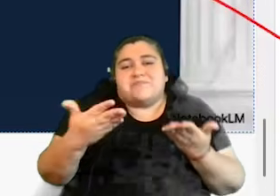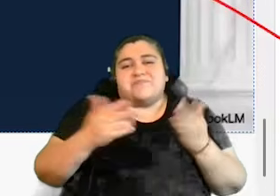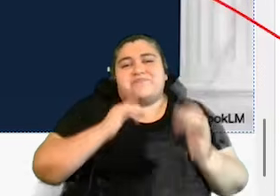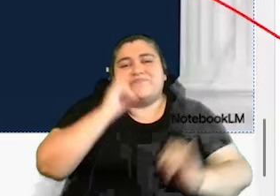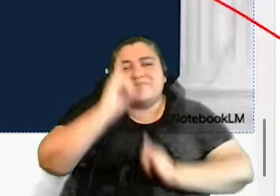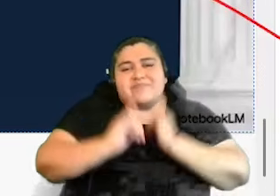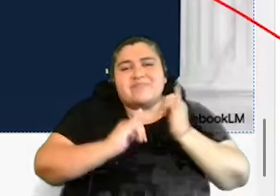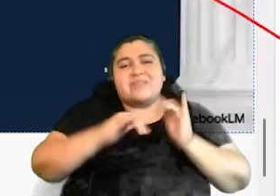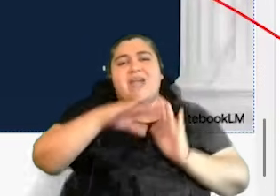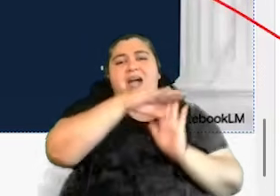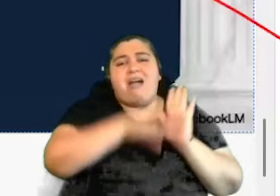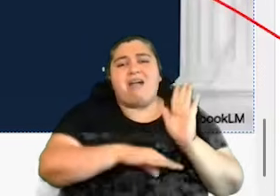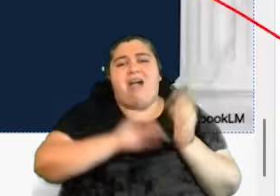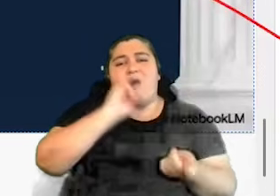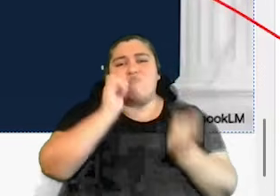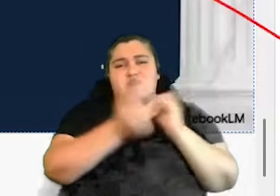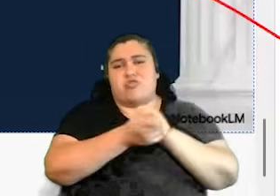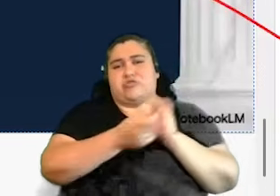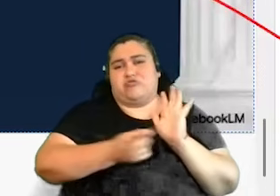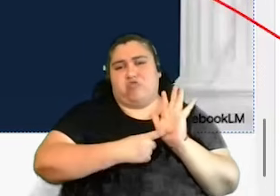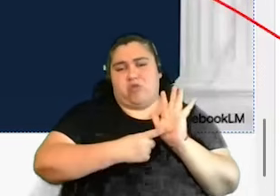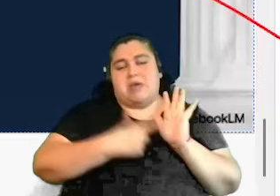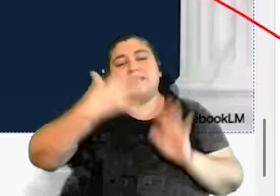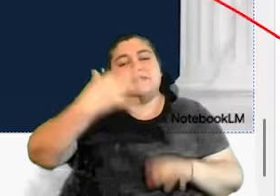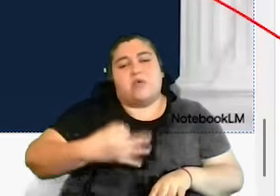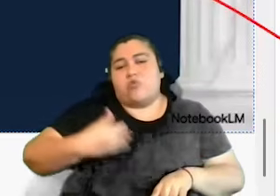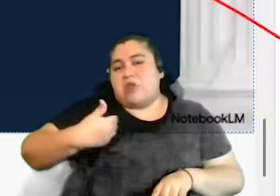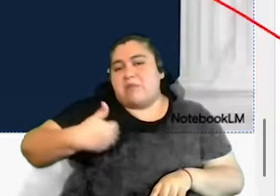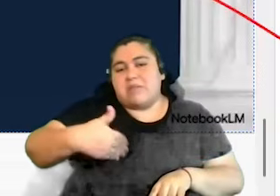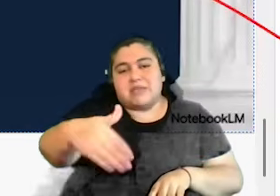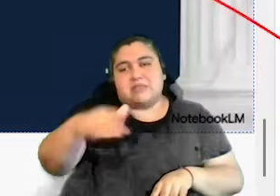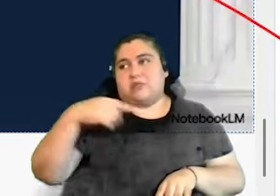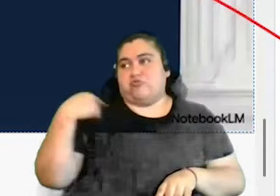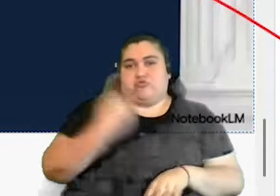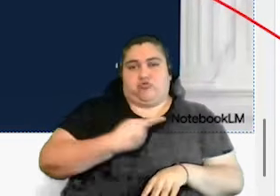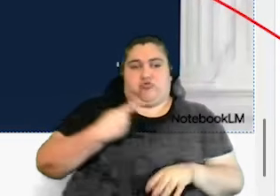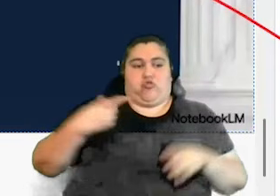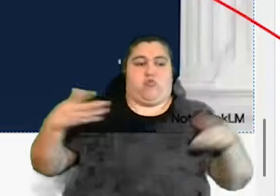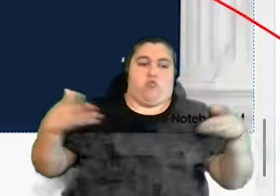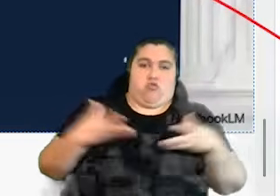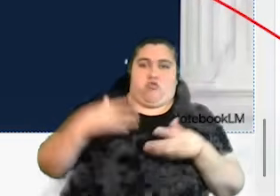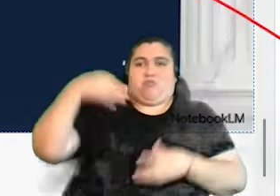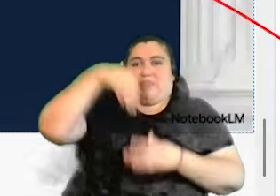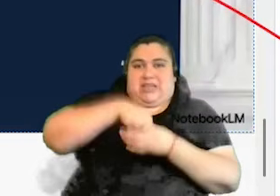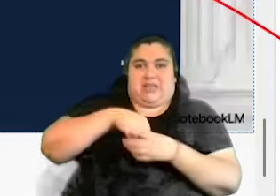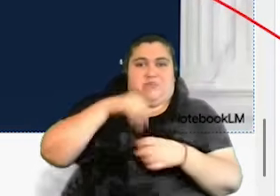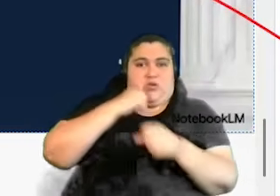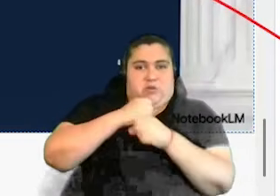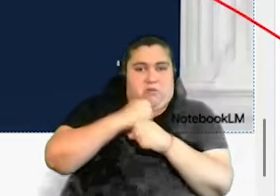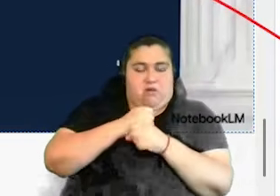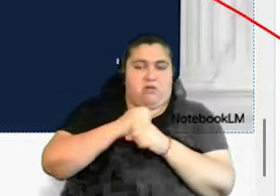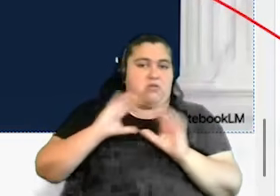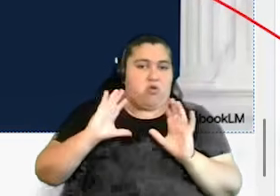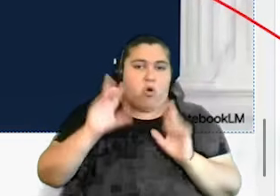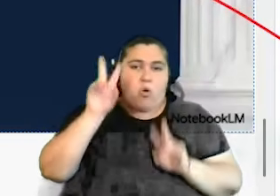normativos. Seguramente tendremos que, como organismo y como agentes de la casa, buscar